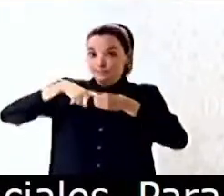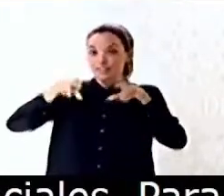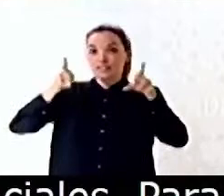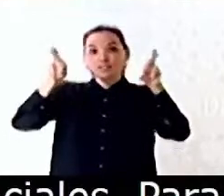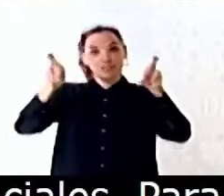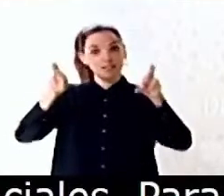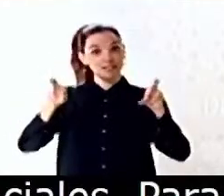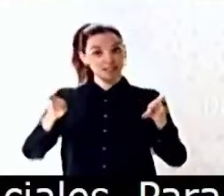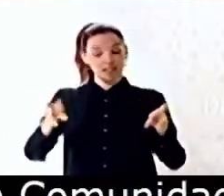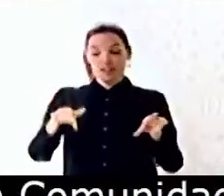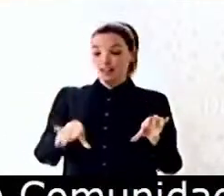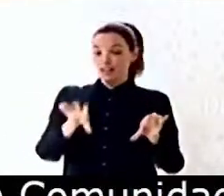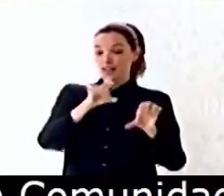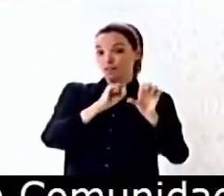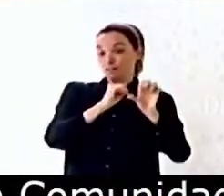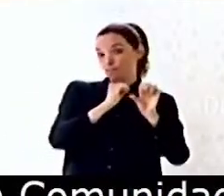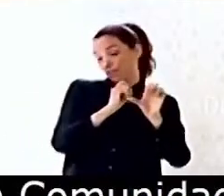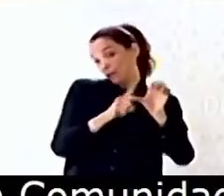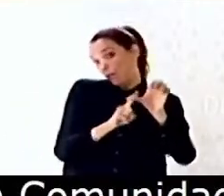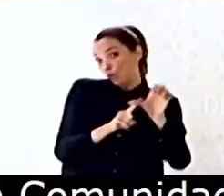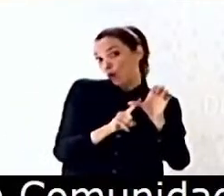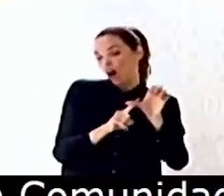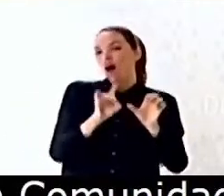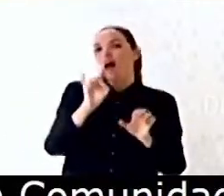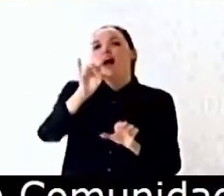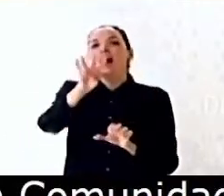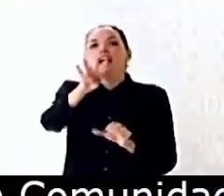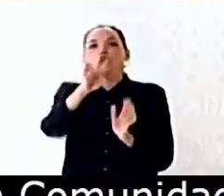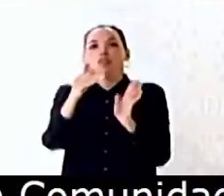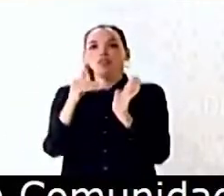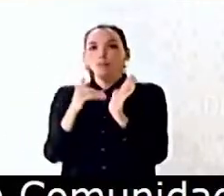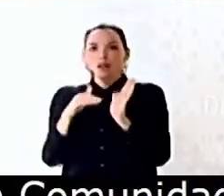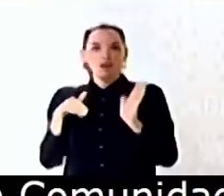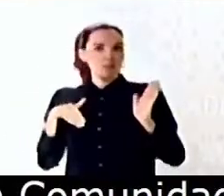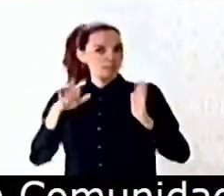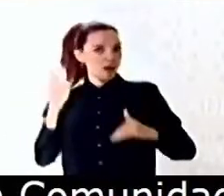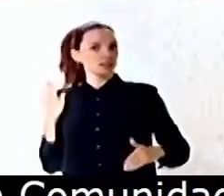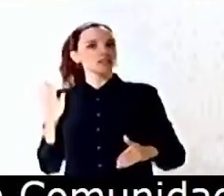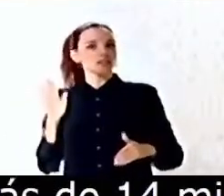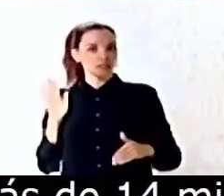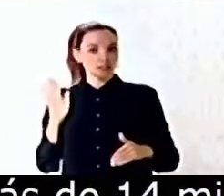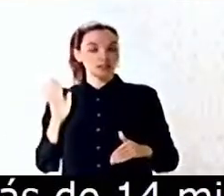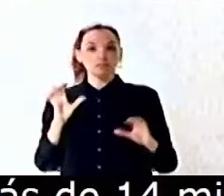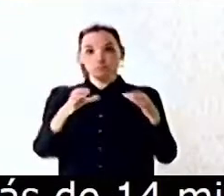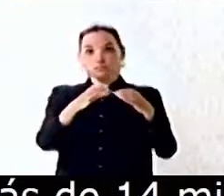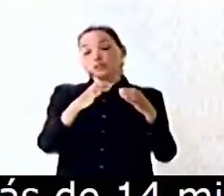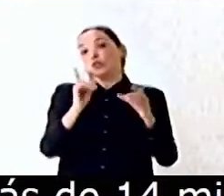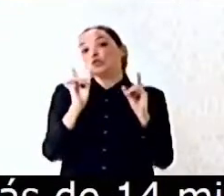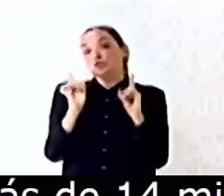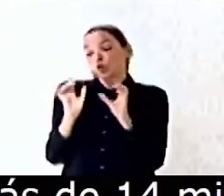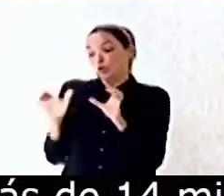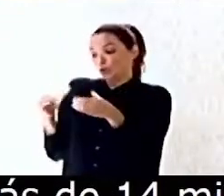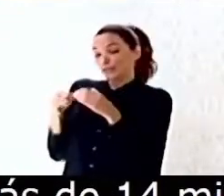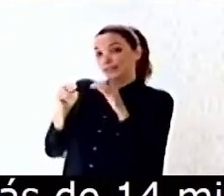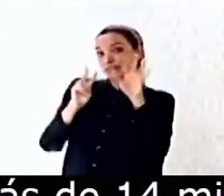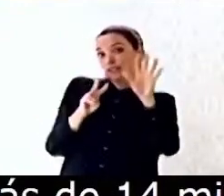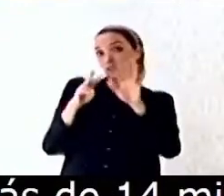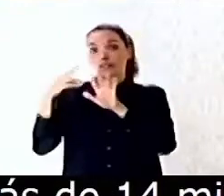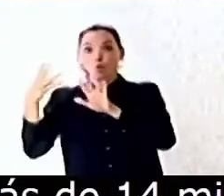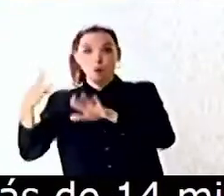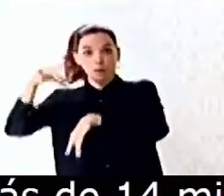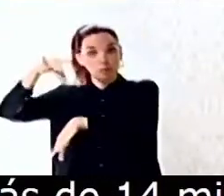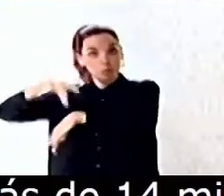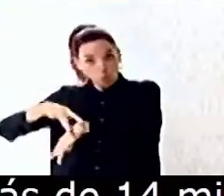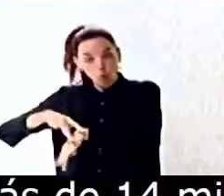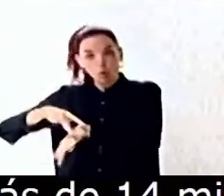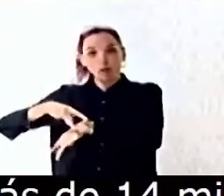Extremadura, residentes de residencia, tenemos más de 14.000 residentes. Que tengamos 79 personas infectadas de esos 14.000